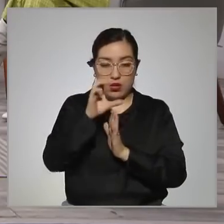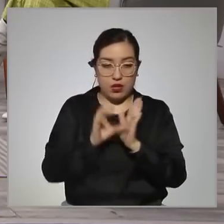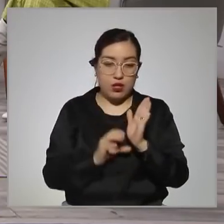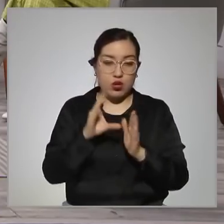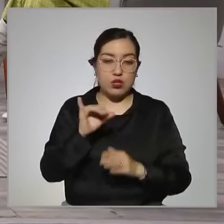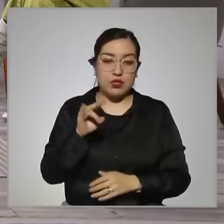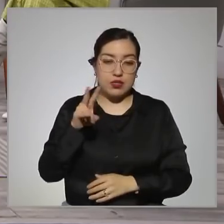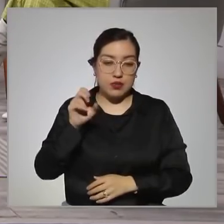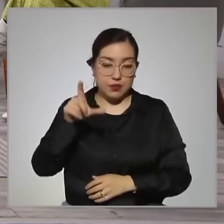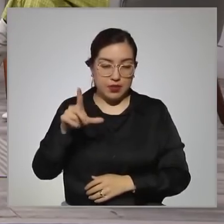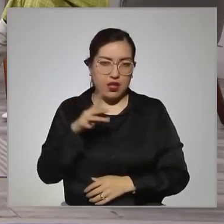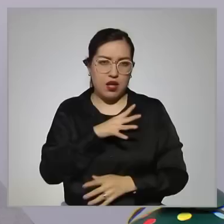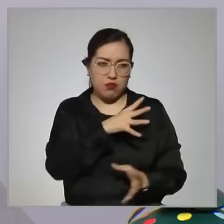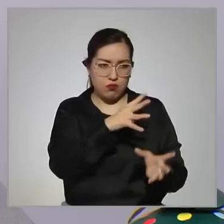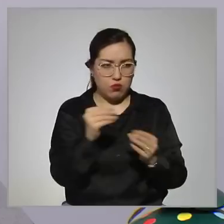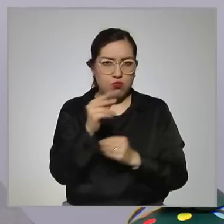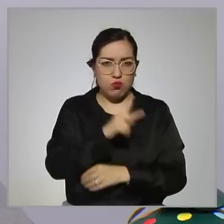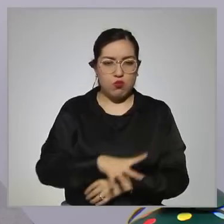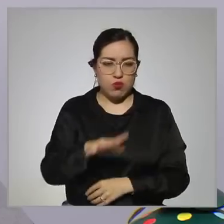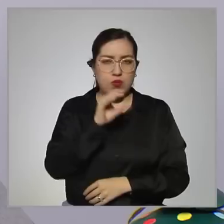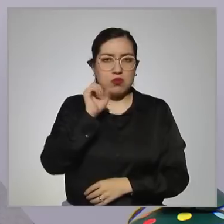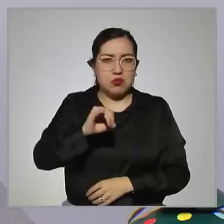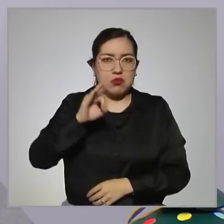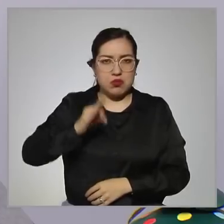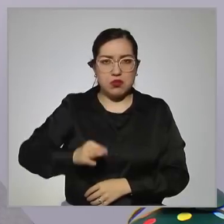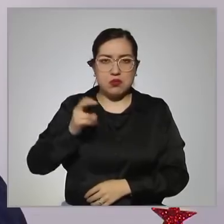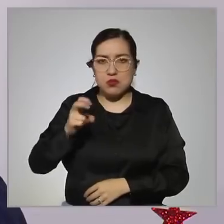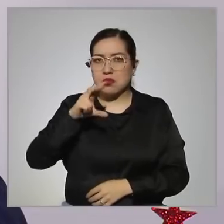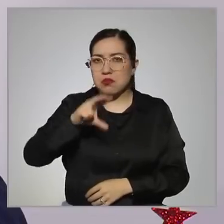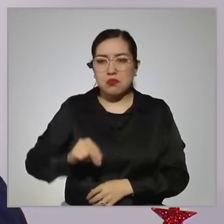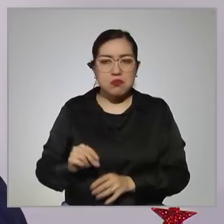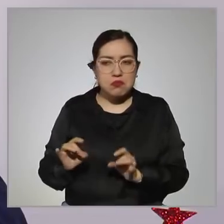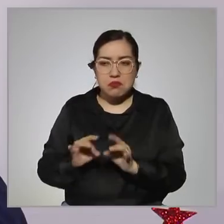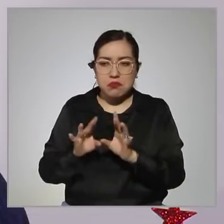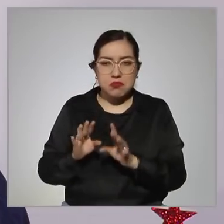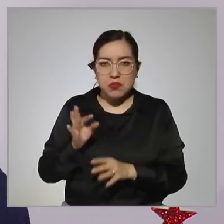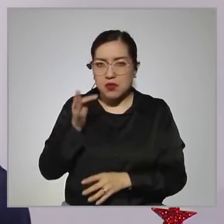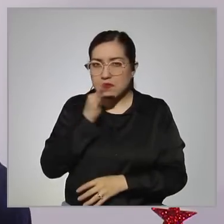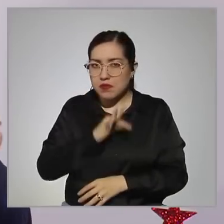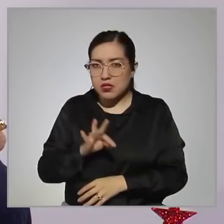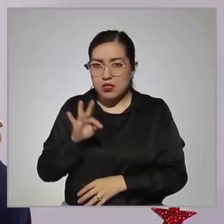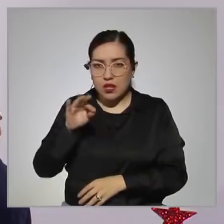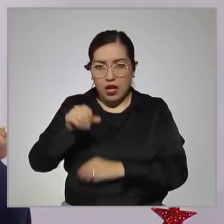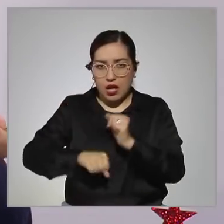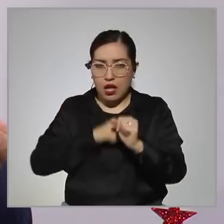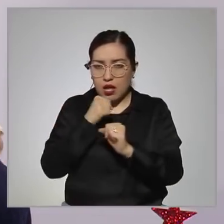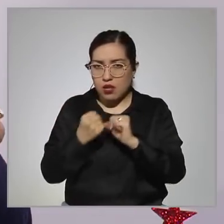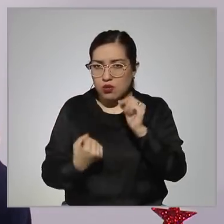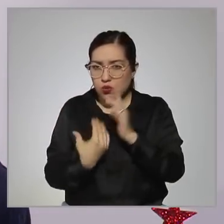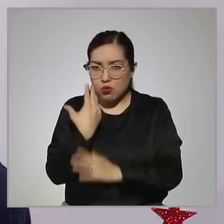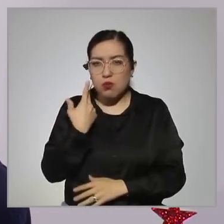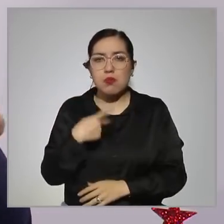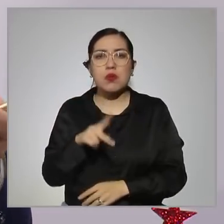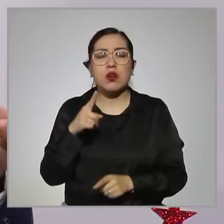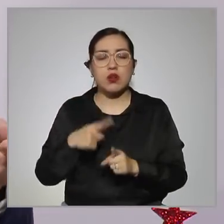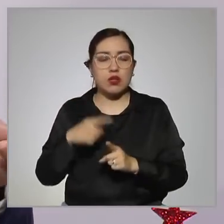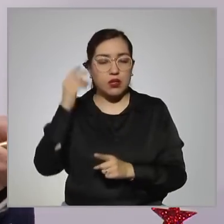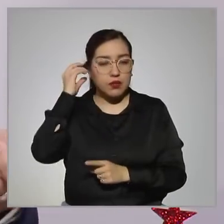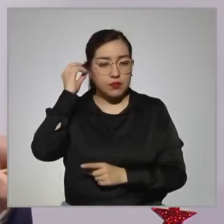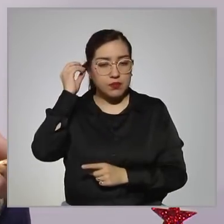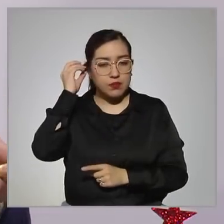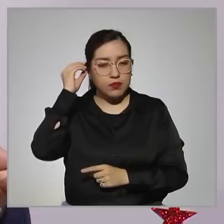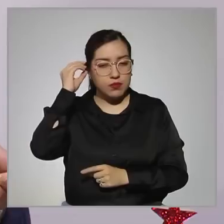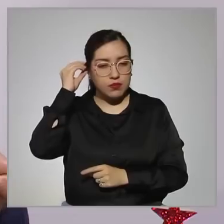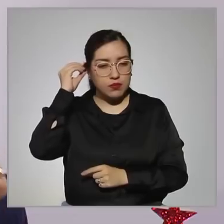celebración, pero el calendario civil sí. Sí, es decir, aunque no se dé la celebración del Año Nuevo, pero ¿quién se puede desprender del